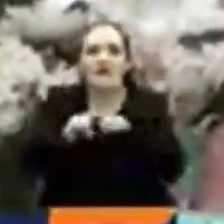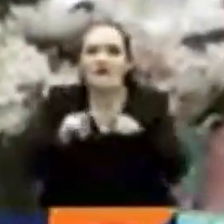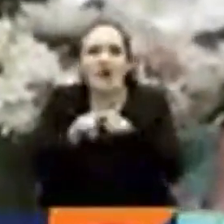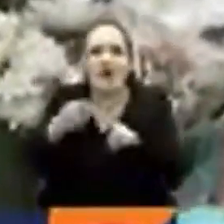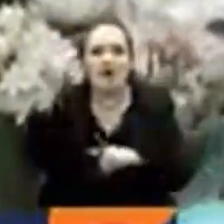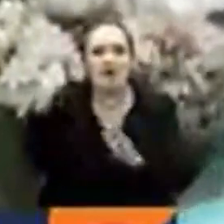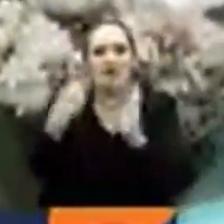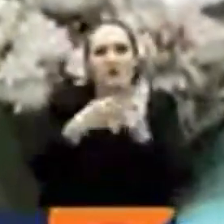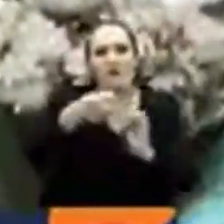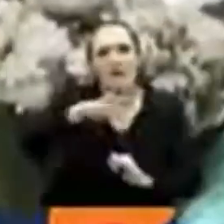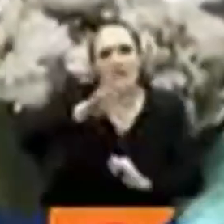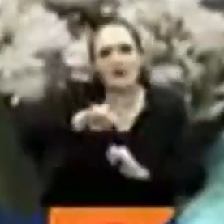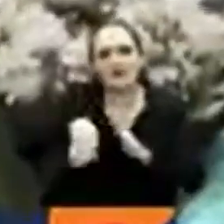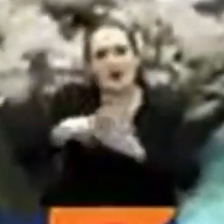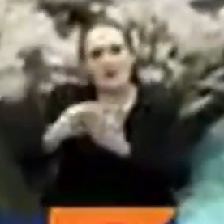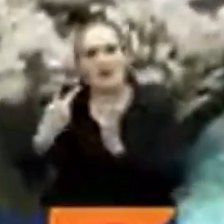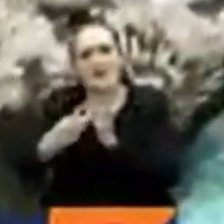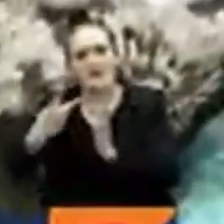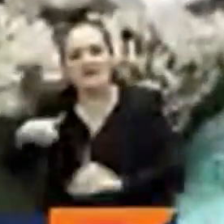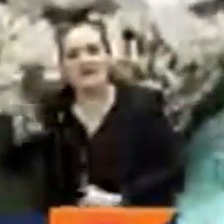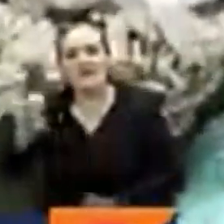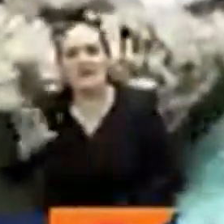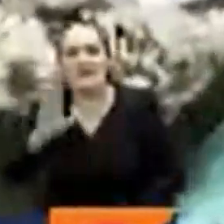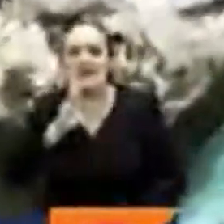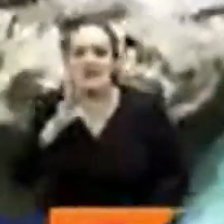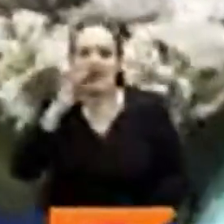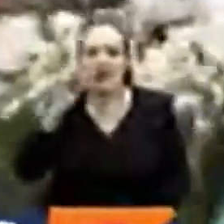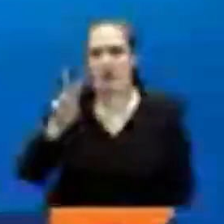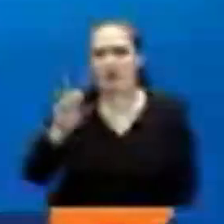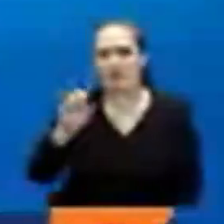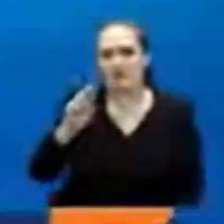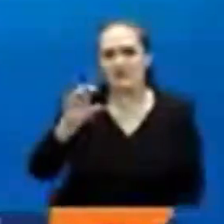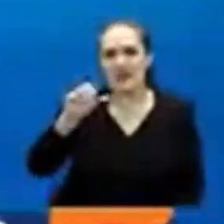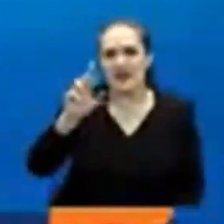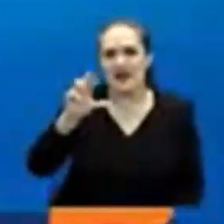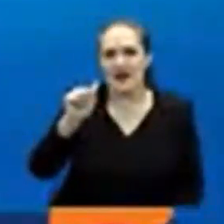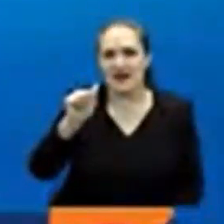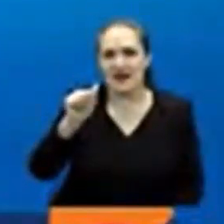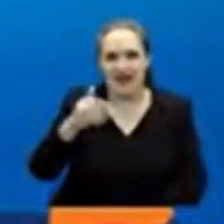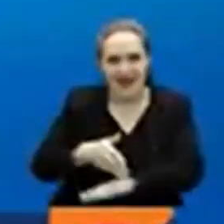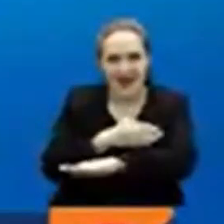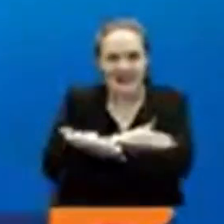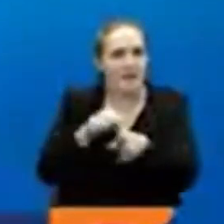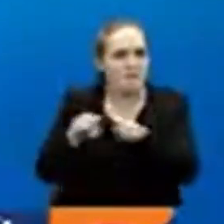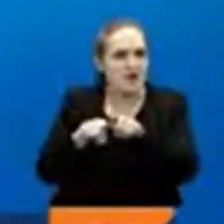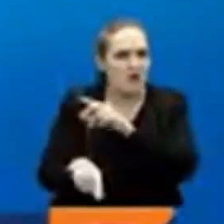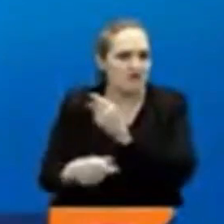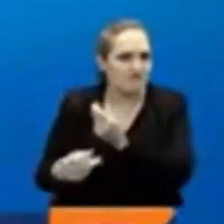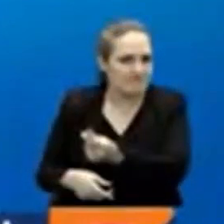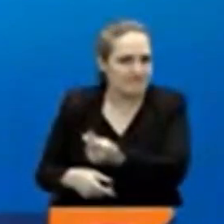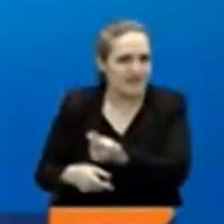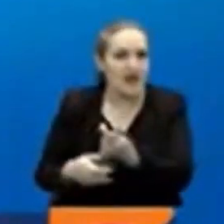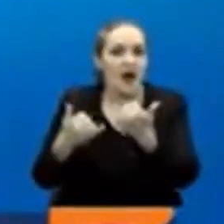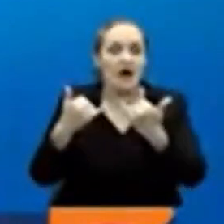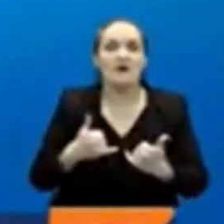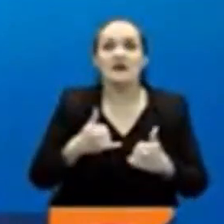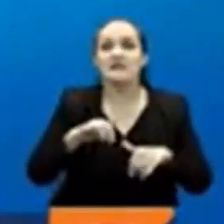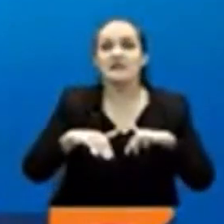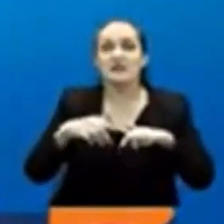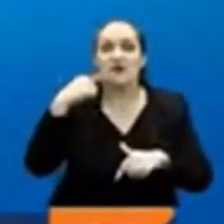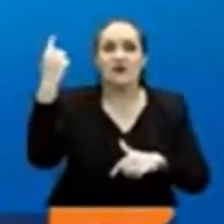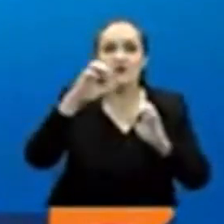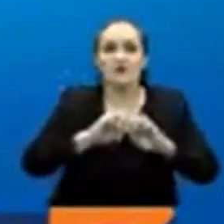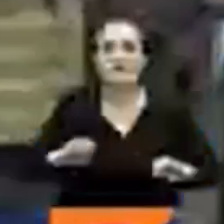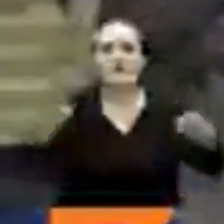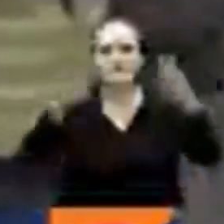2018 y 2020 el entonces presidente Martín Vizcarra, que terminó perdiendo el cargo. El secretario general de la ONU, Antonio Guterres, expresó su preocupación por la